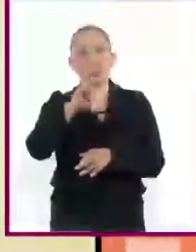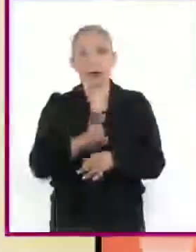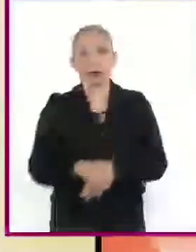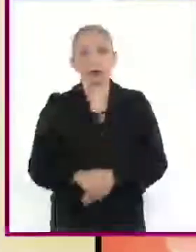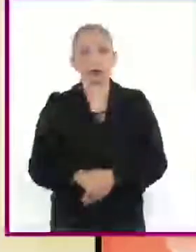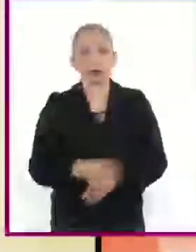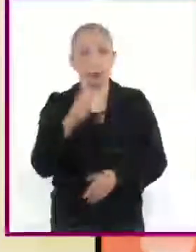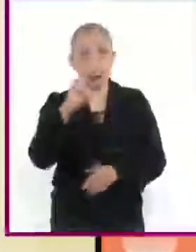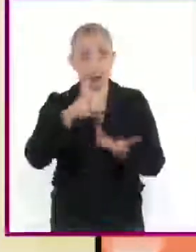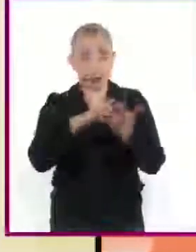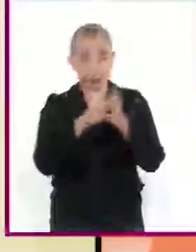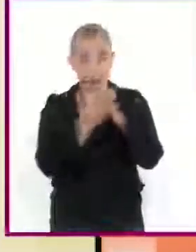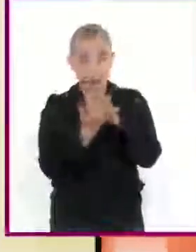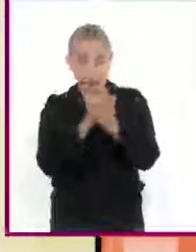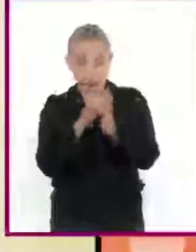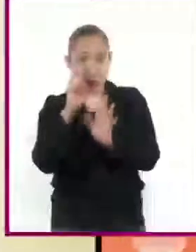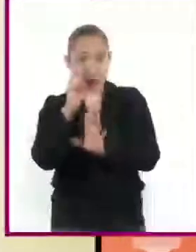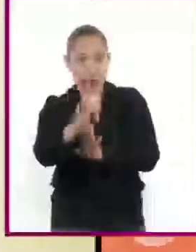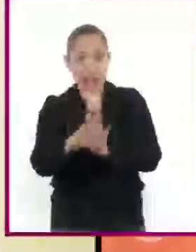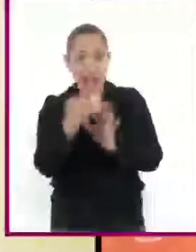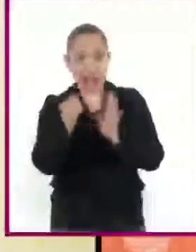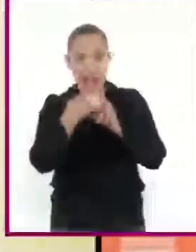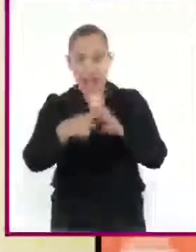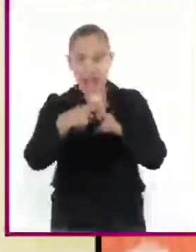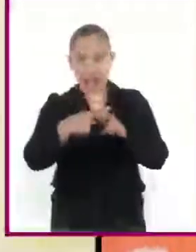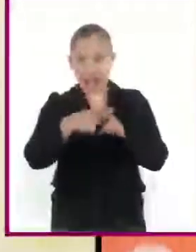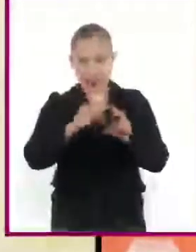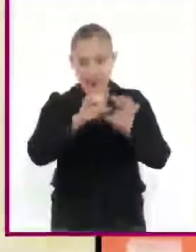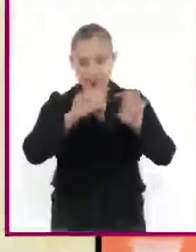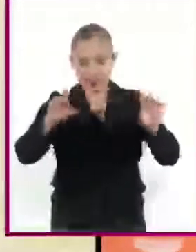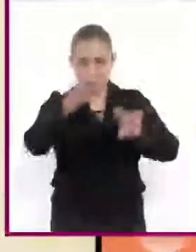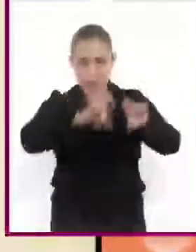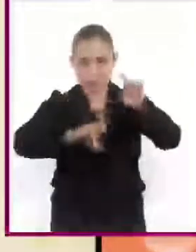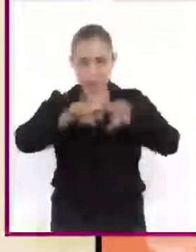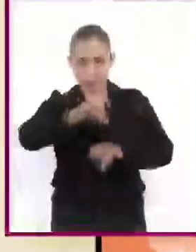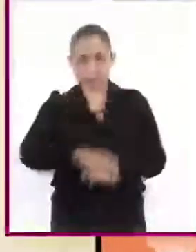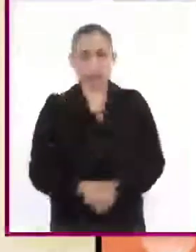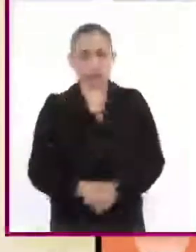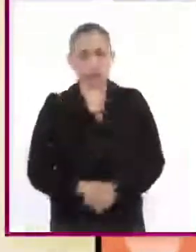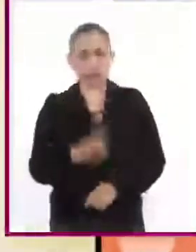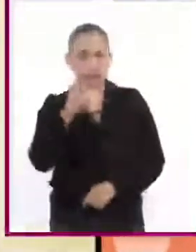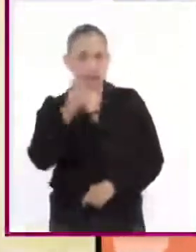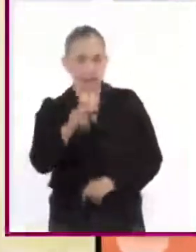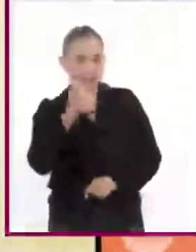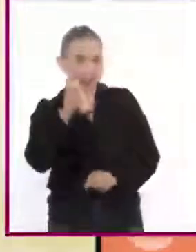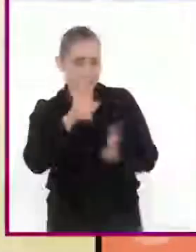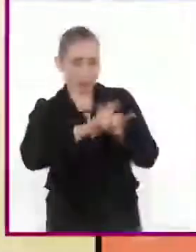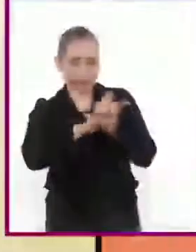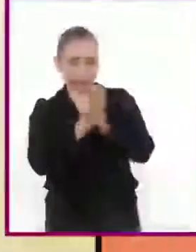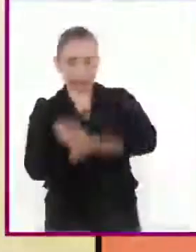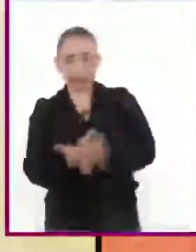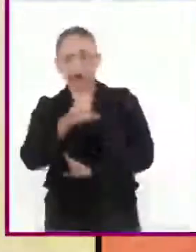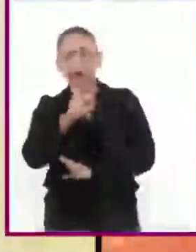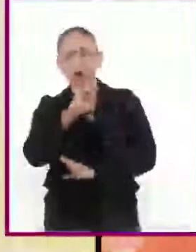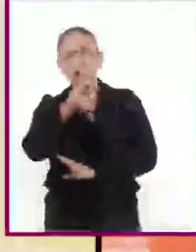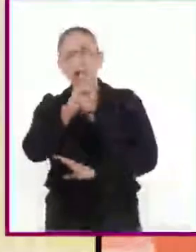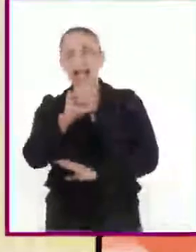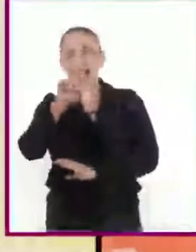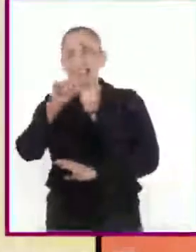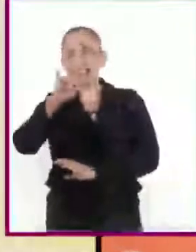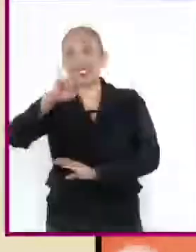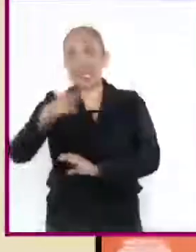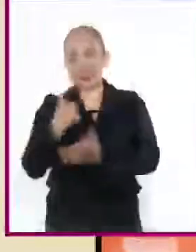La reacción puede representarse con una ecuación química. En esta reacción, el cobre y el zinc participan